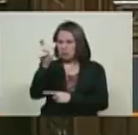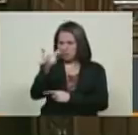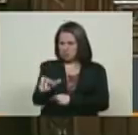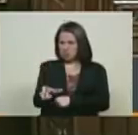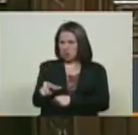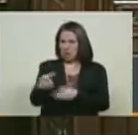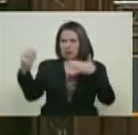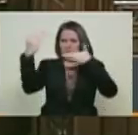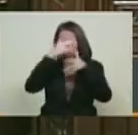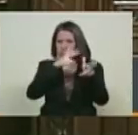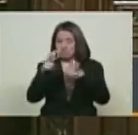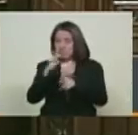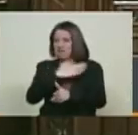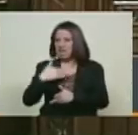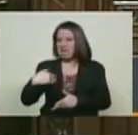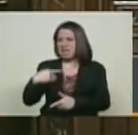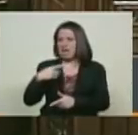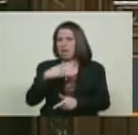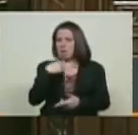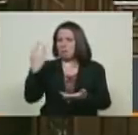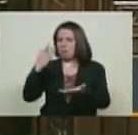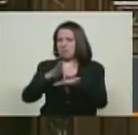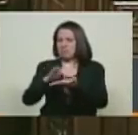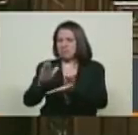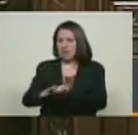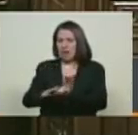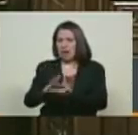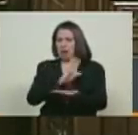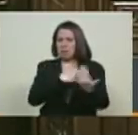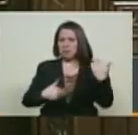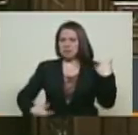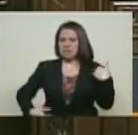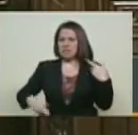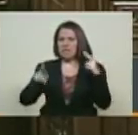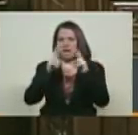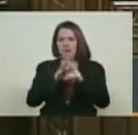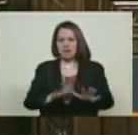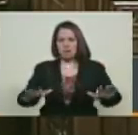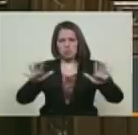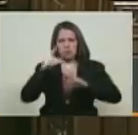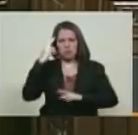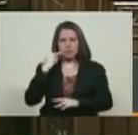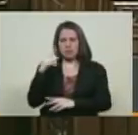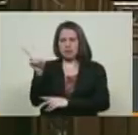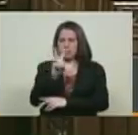que pretendió asesinar al presidente de la República Bolivariana de Venezuela.